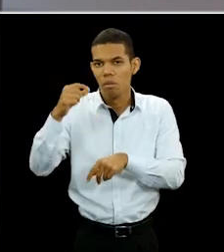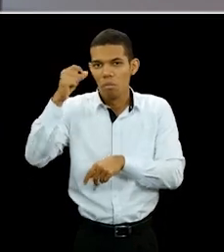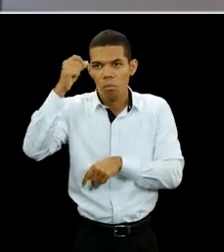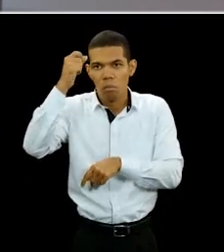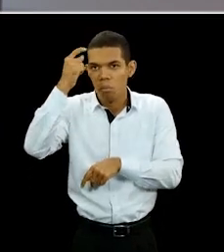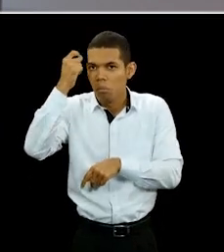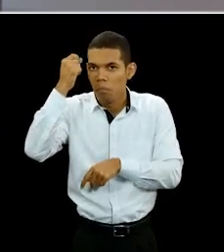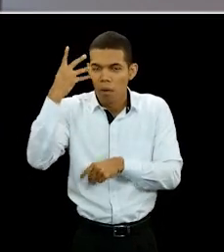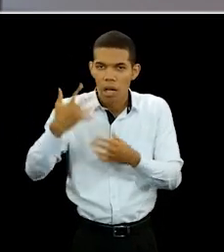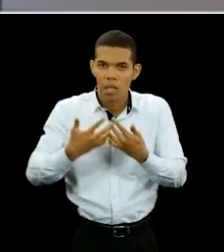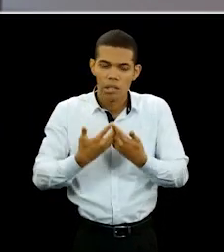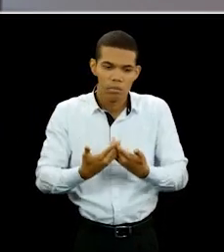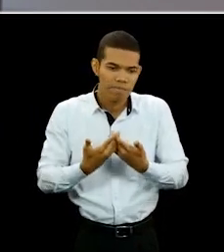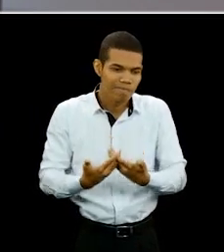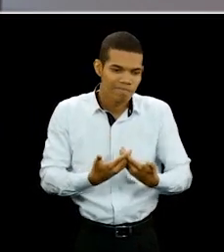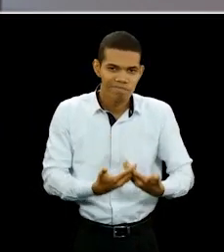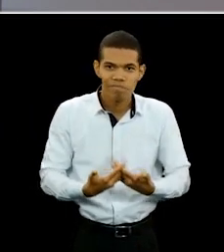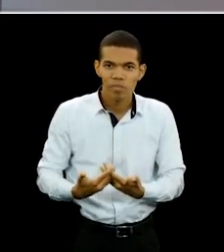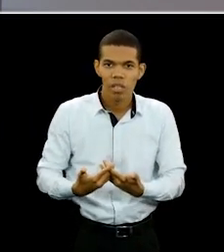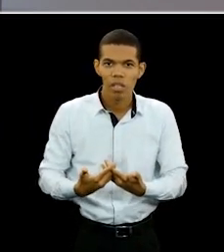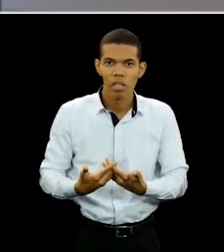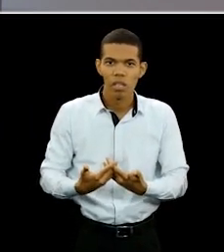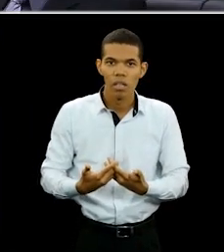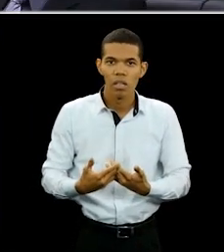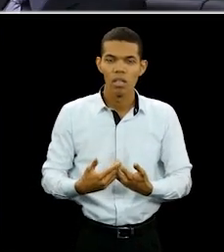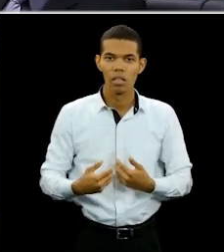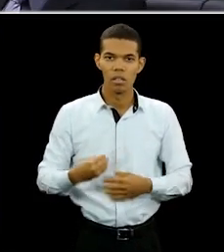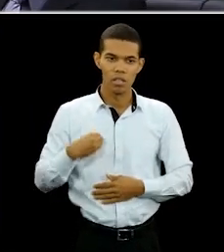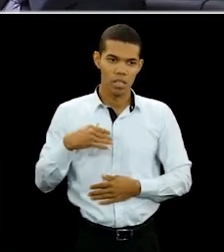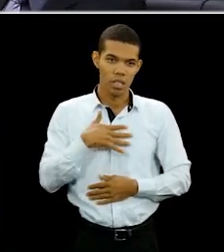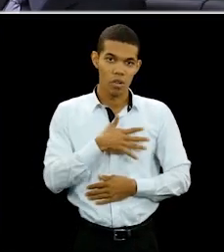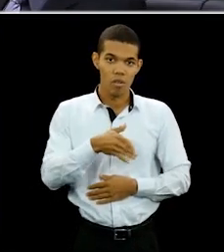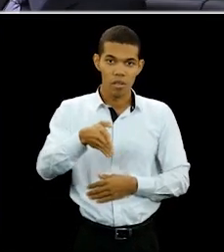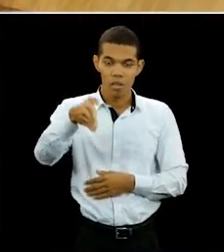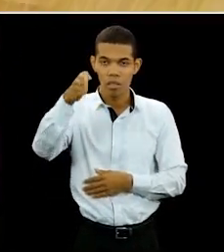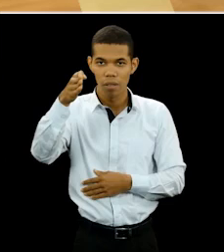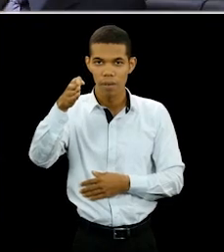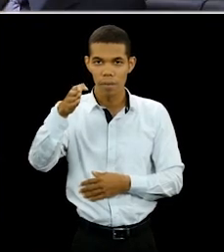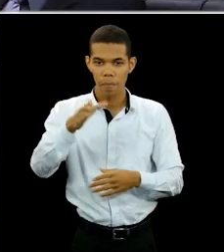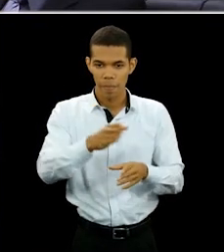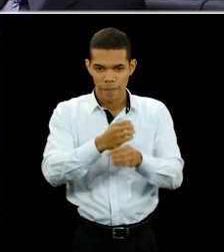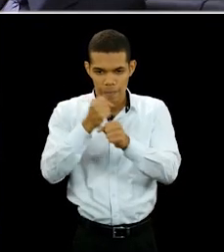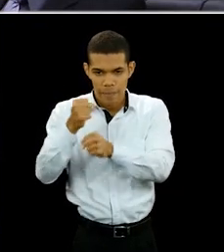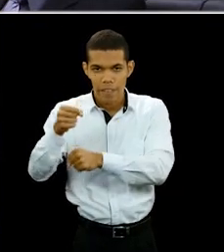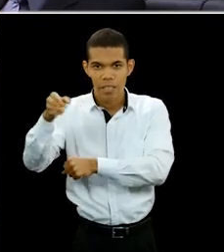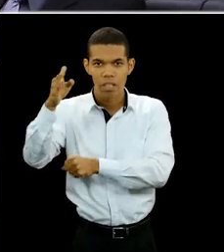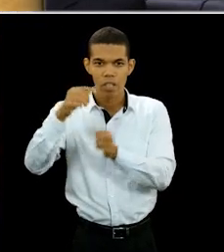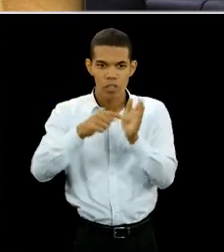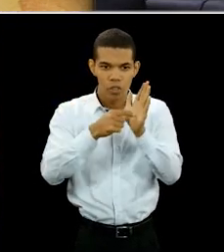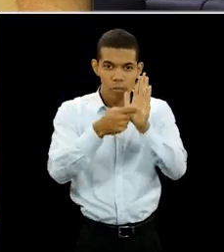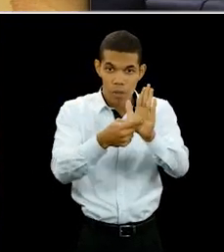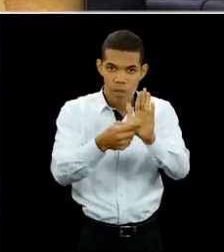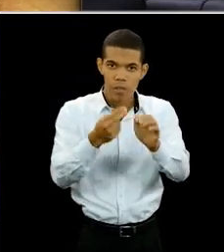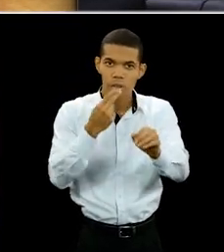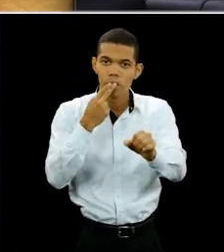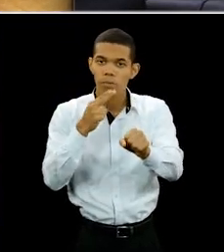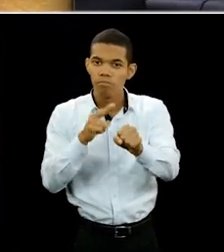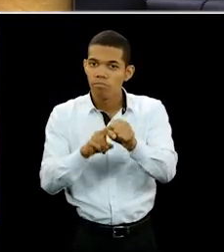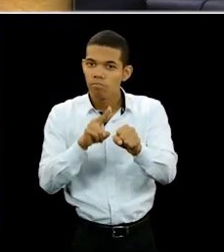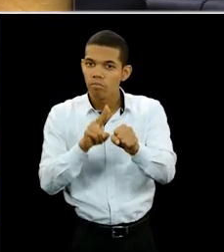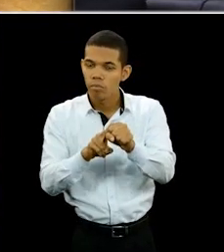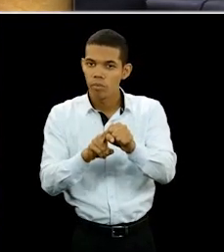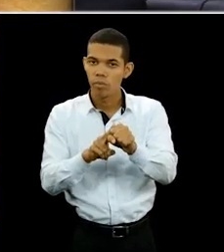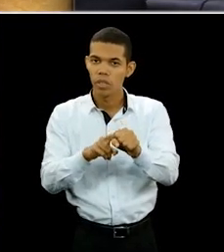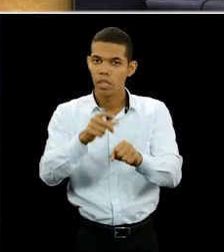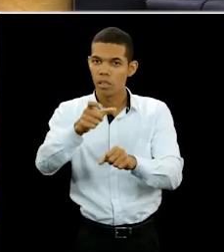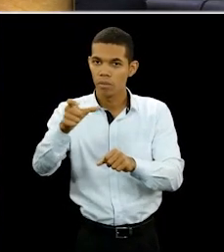este momento la misericordia de Dios la soberanía de Dios siempre se ha de cumplir como dice romanos 8:28